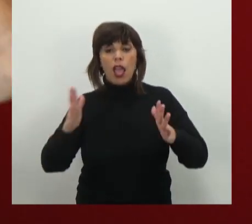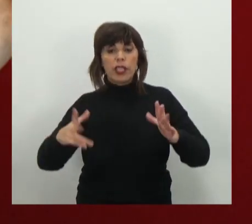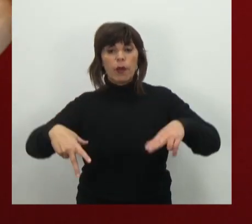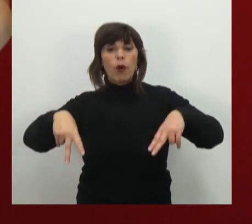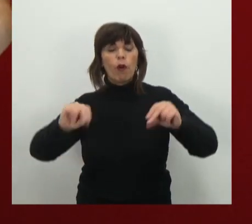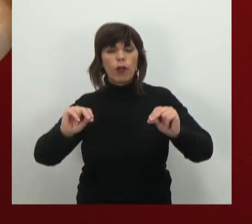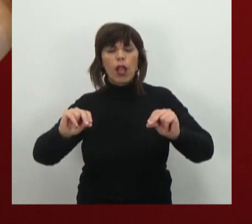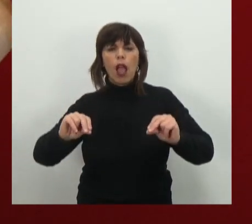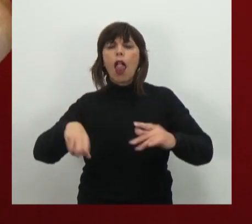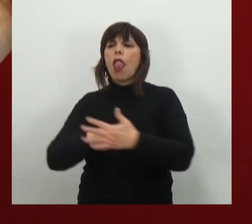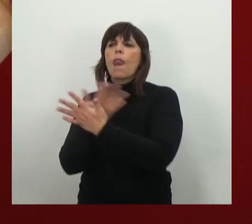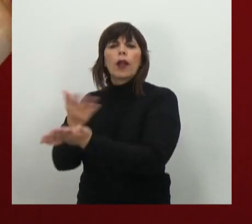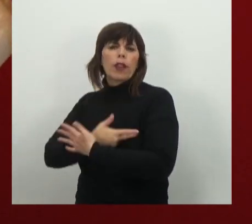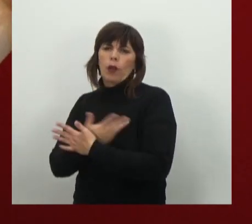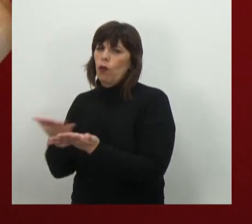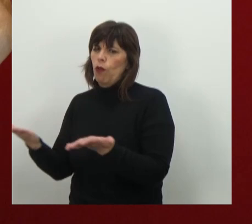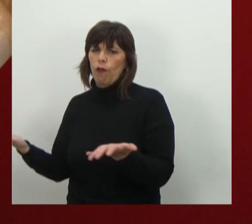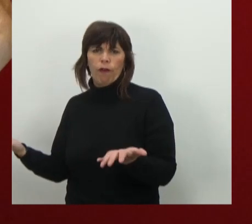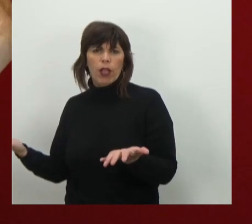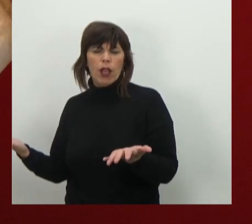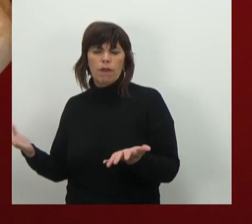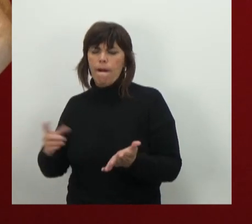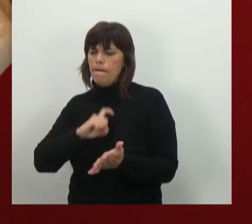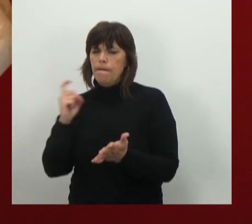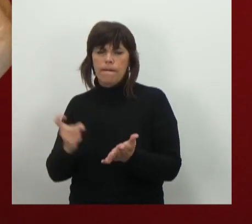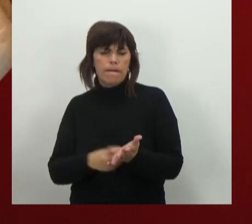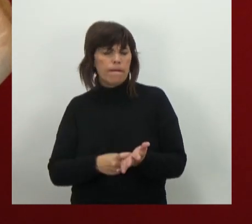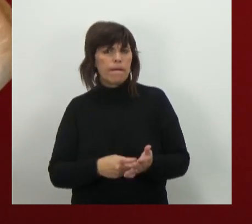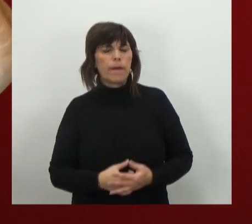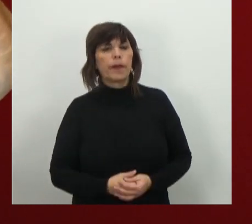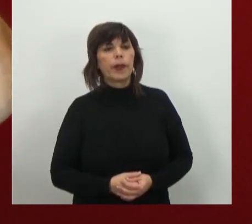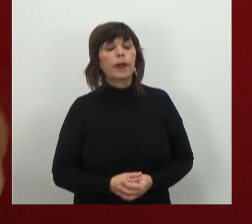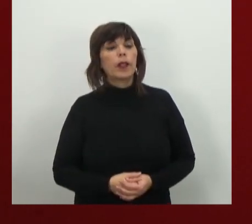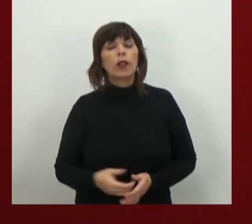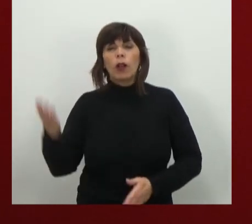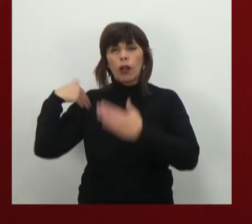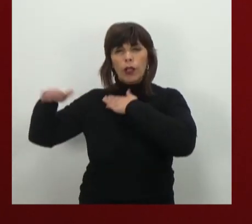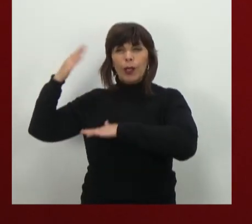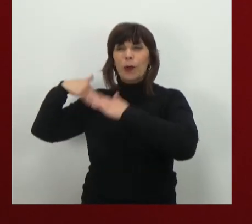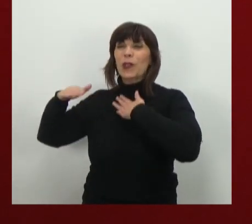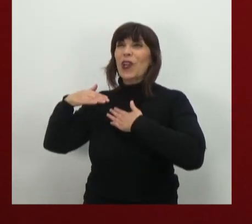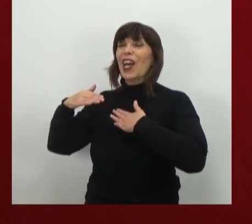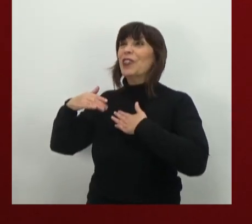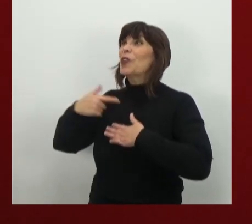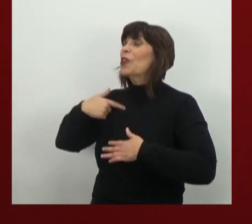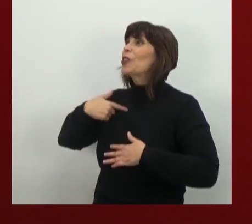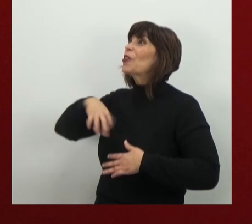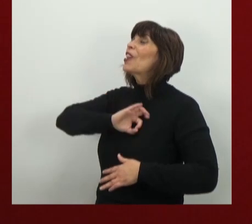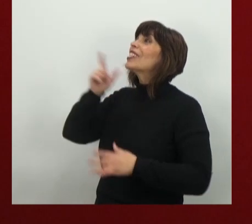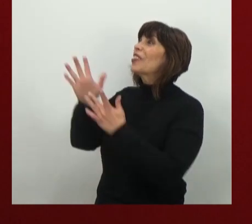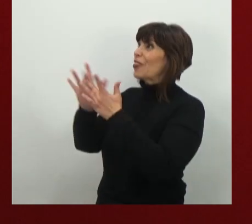Cuando yo me convertí, ya hace unos años, yo sin idea, sin ninguna